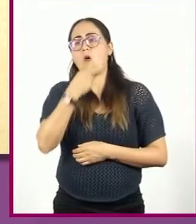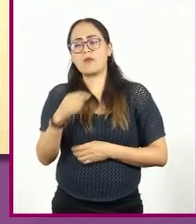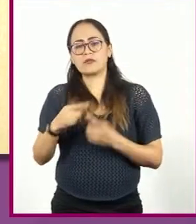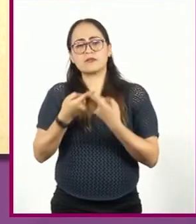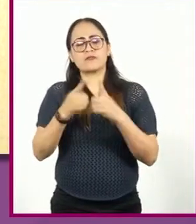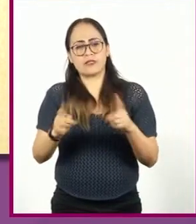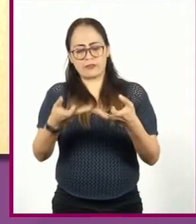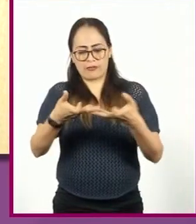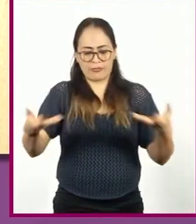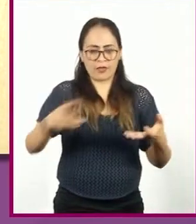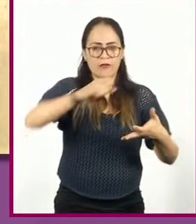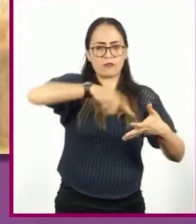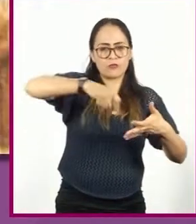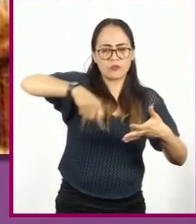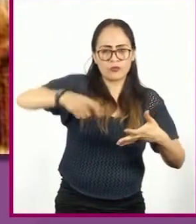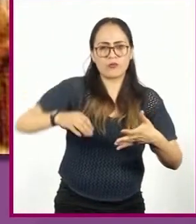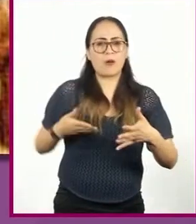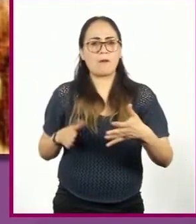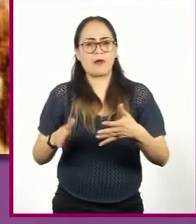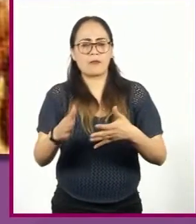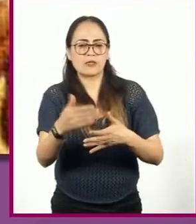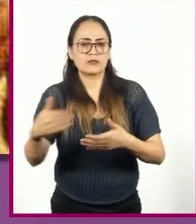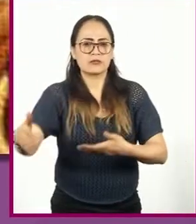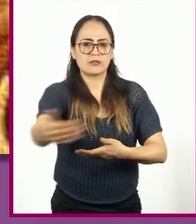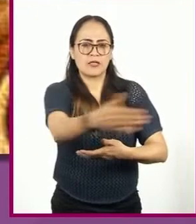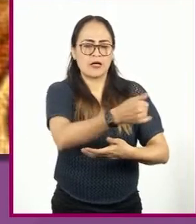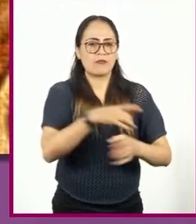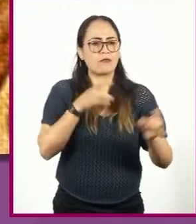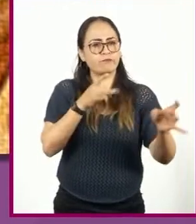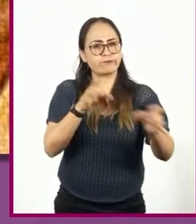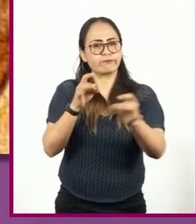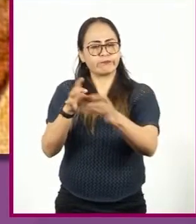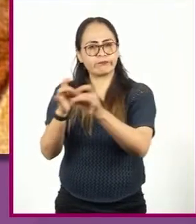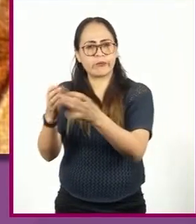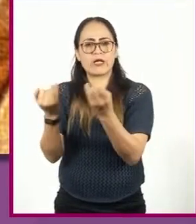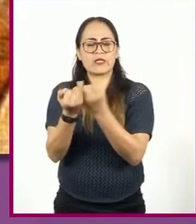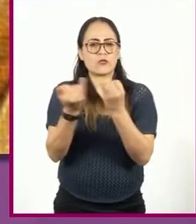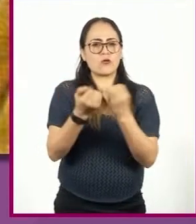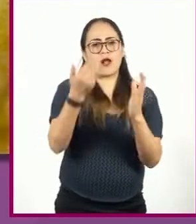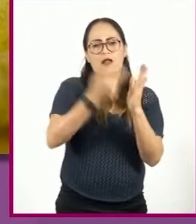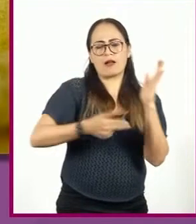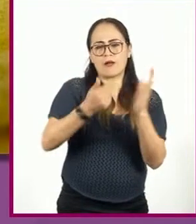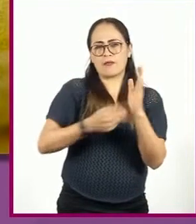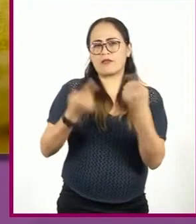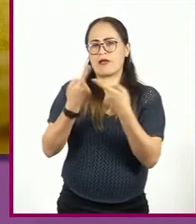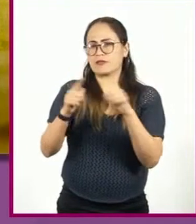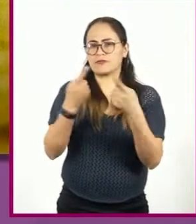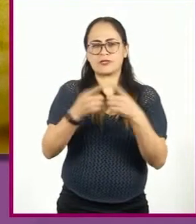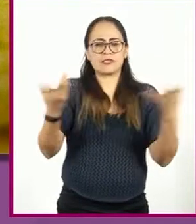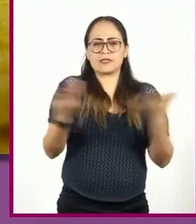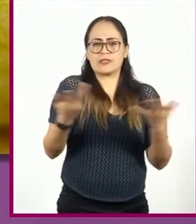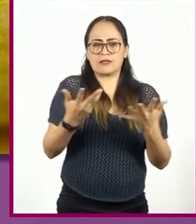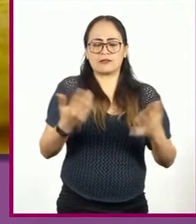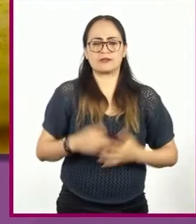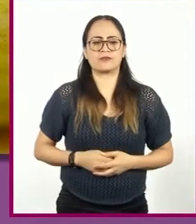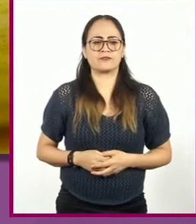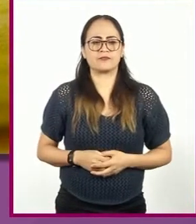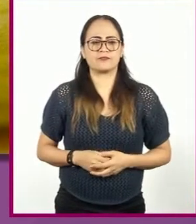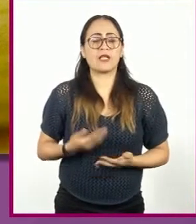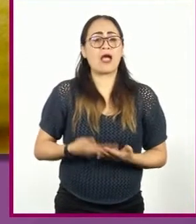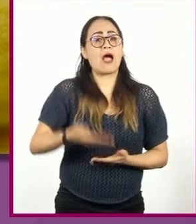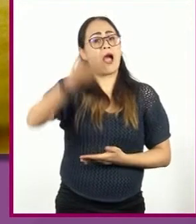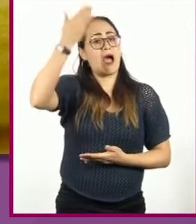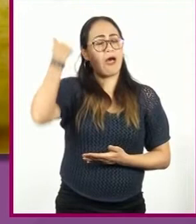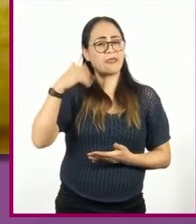animales, pescaban, cazaban y fabricaban las herramientas para el trabajo. Se considera que las sociedades de